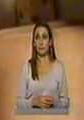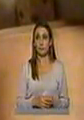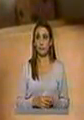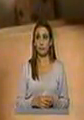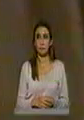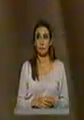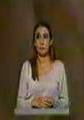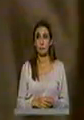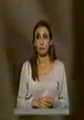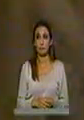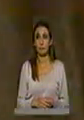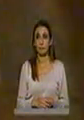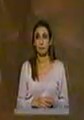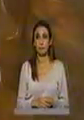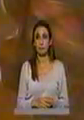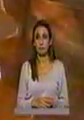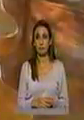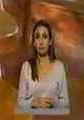Públicos.